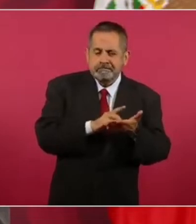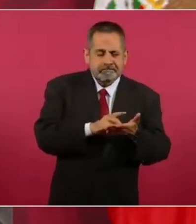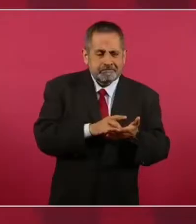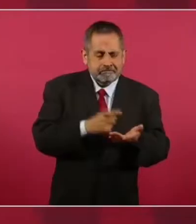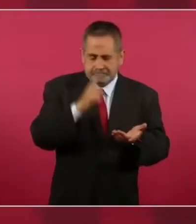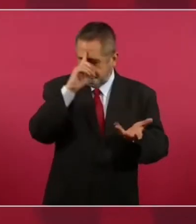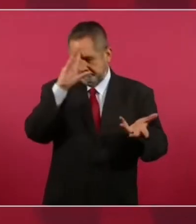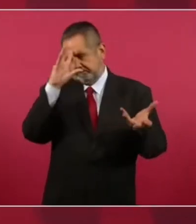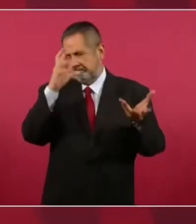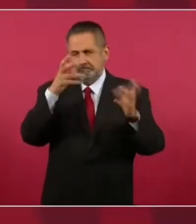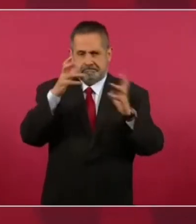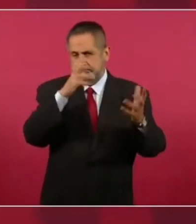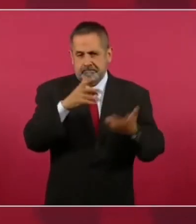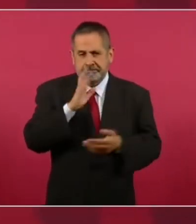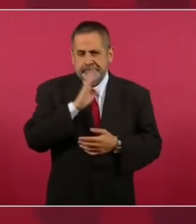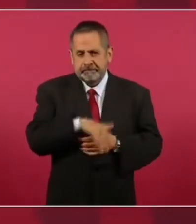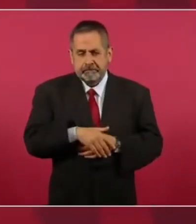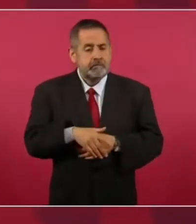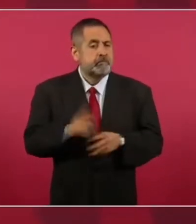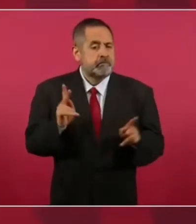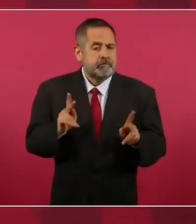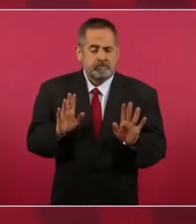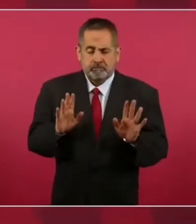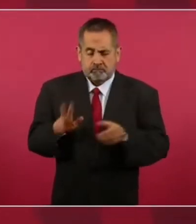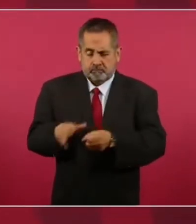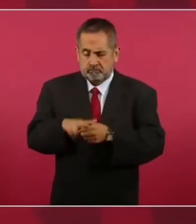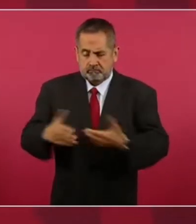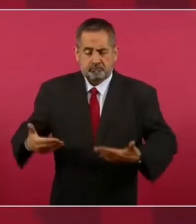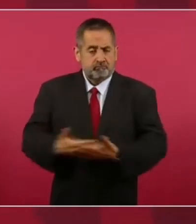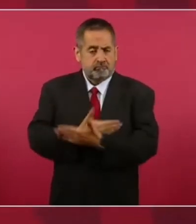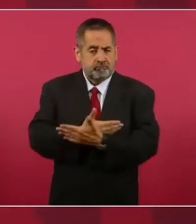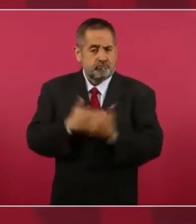y otros elementos, pero el ser humano